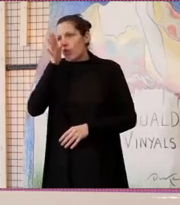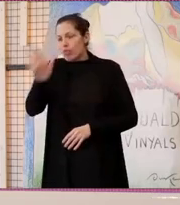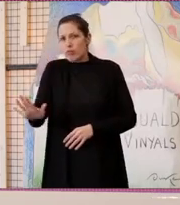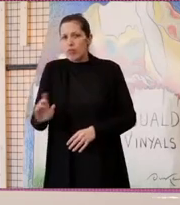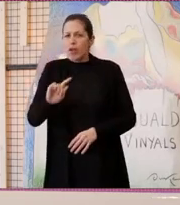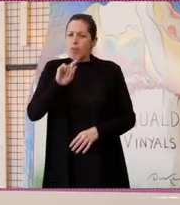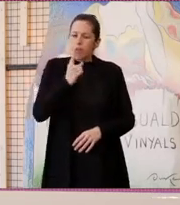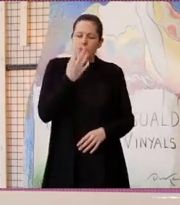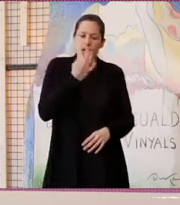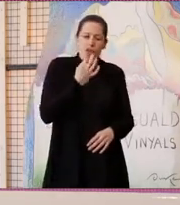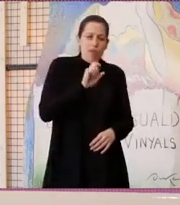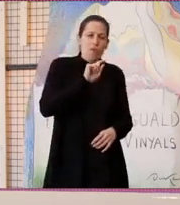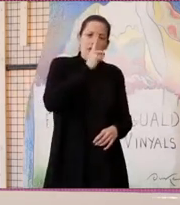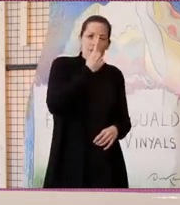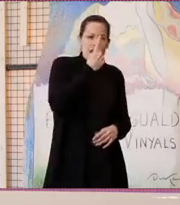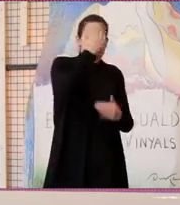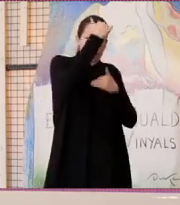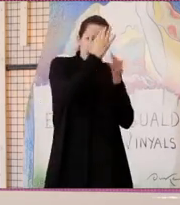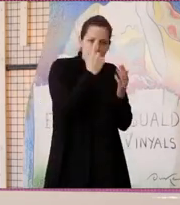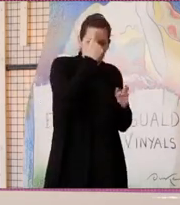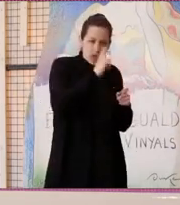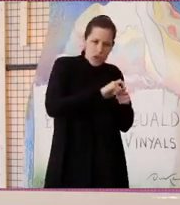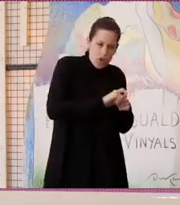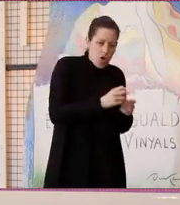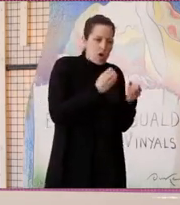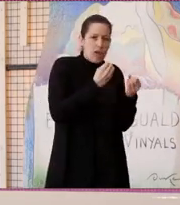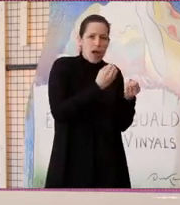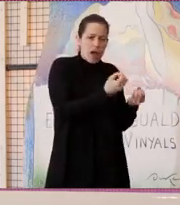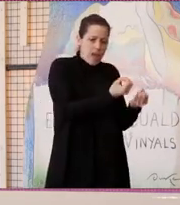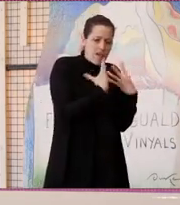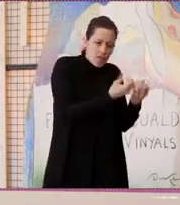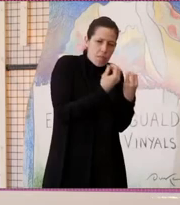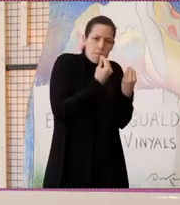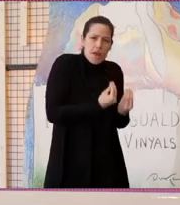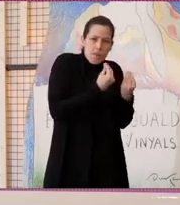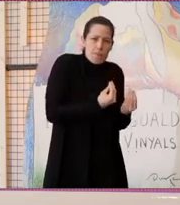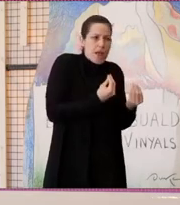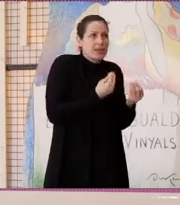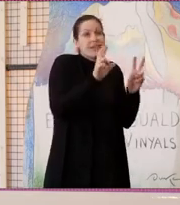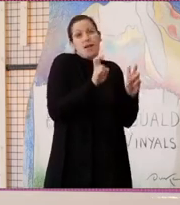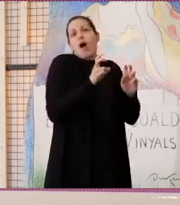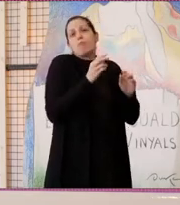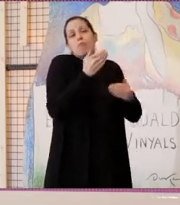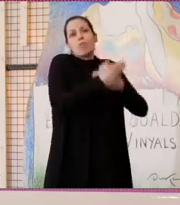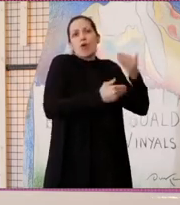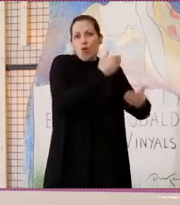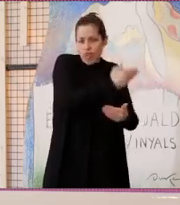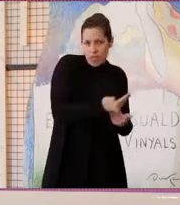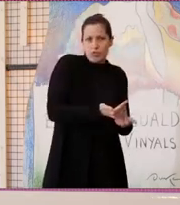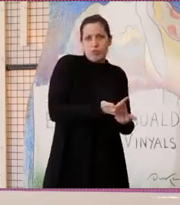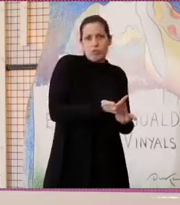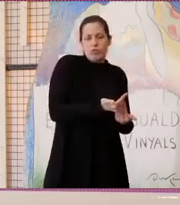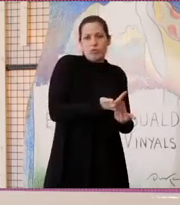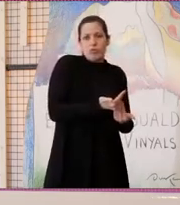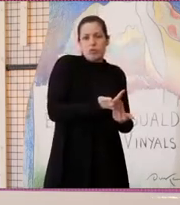haya tenido una primera atención psicológica cuando esté bien informada de Cómo es el proceso y a qué procedimiento se enfrenta